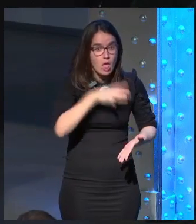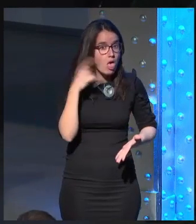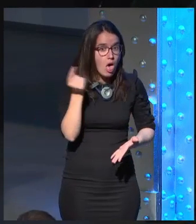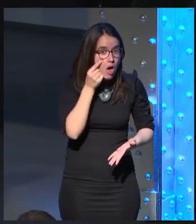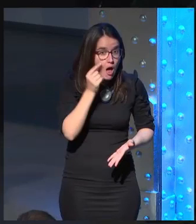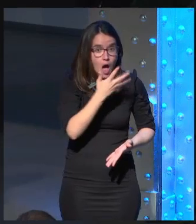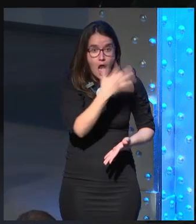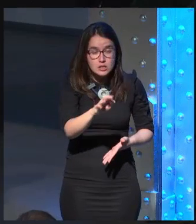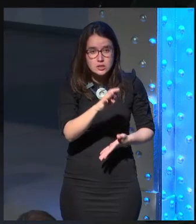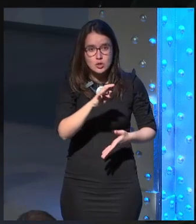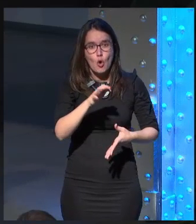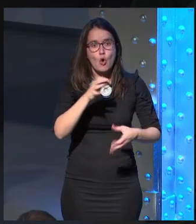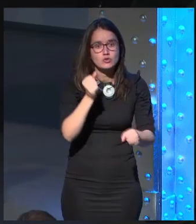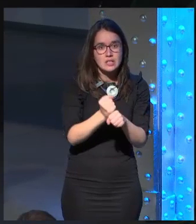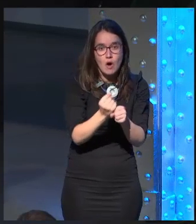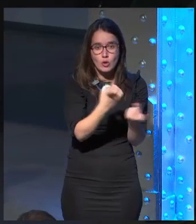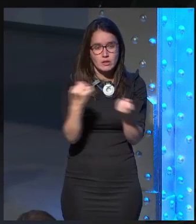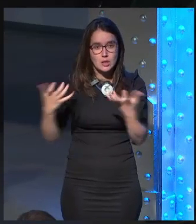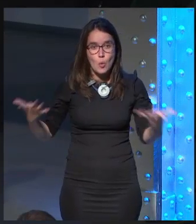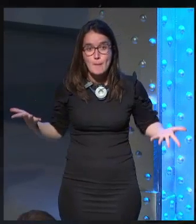el trabajo que vas a requerir.